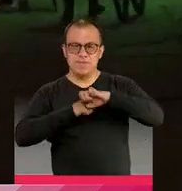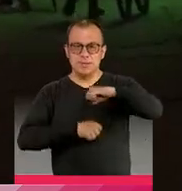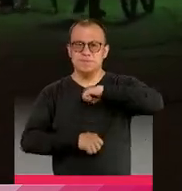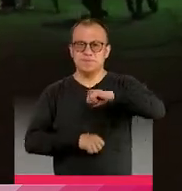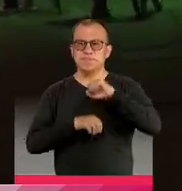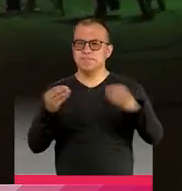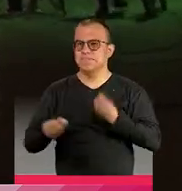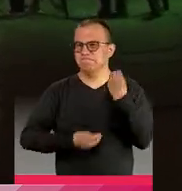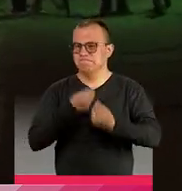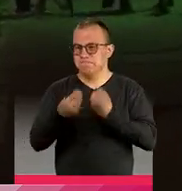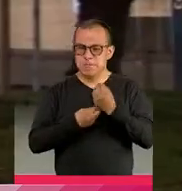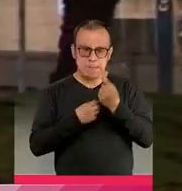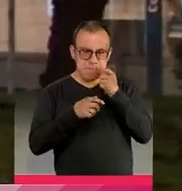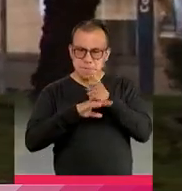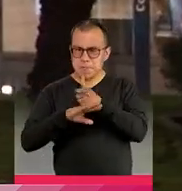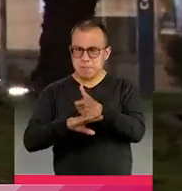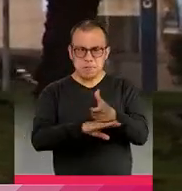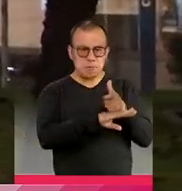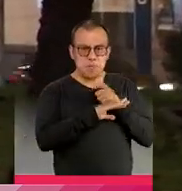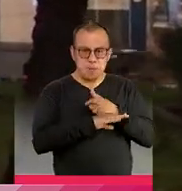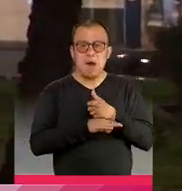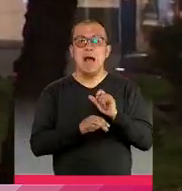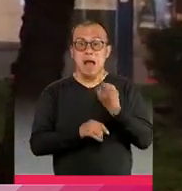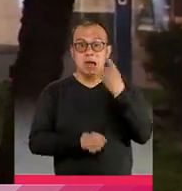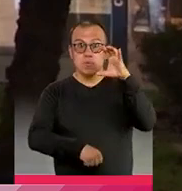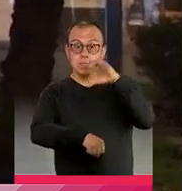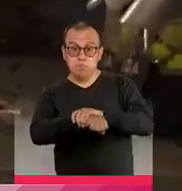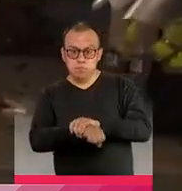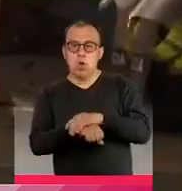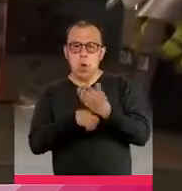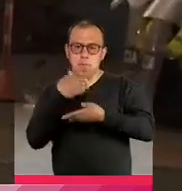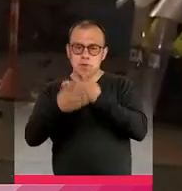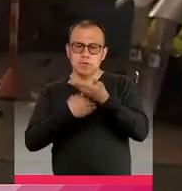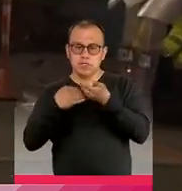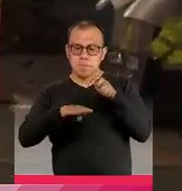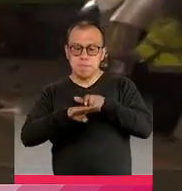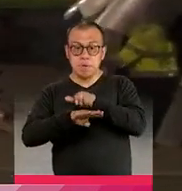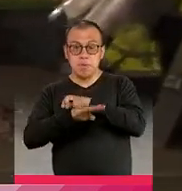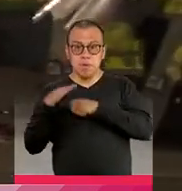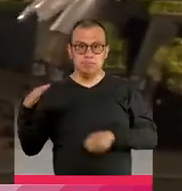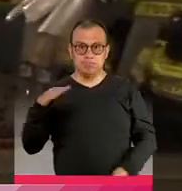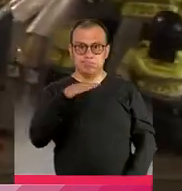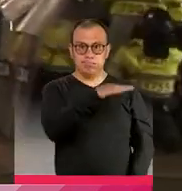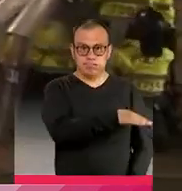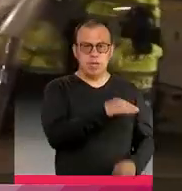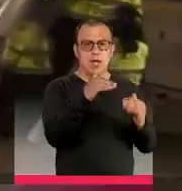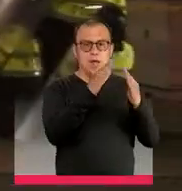humanos realizar verificaciones en casos de capturas y traslados de personas durante las protestas.